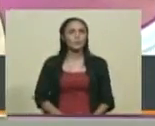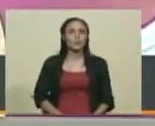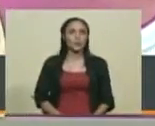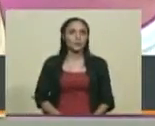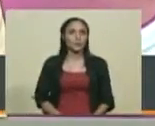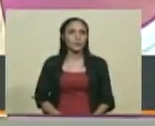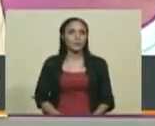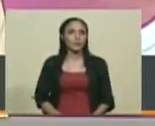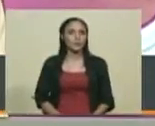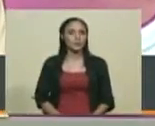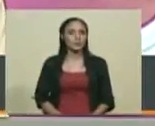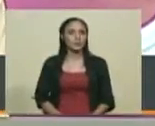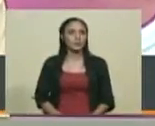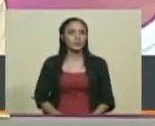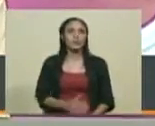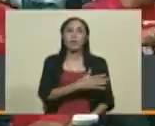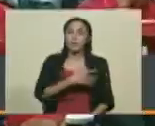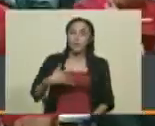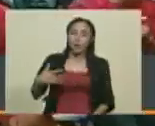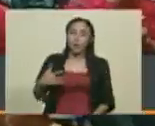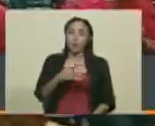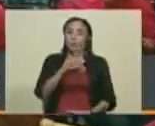petrolero.